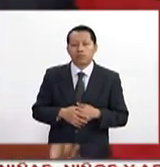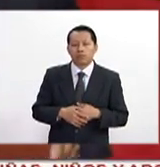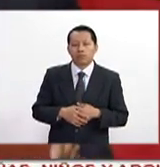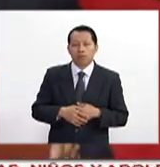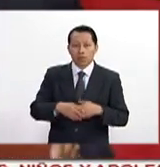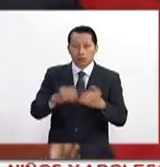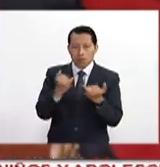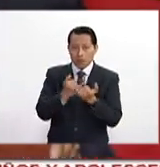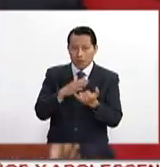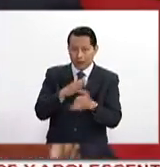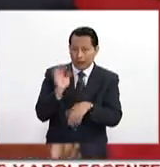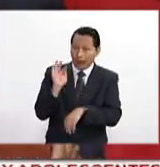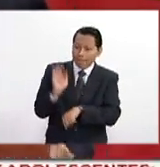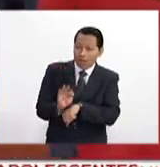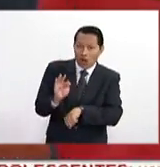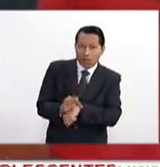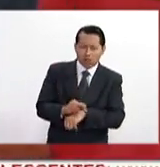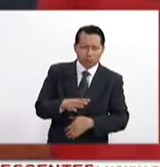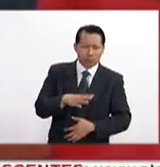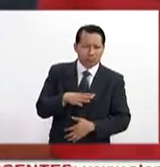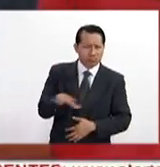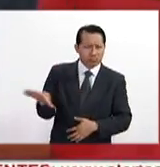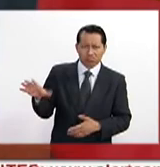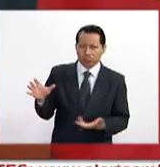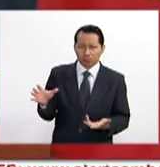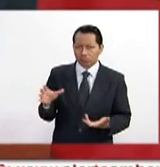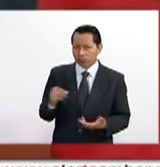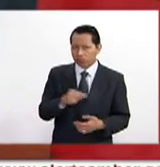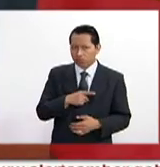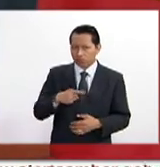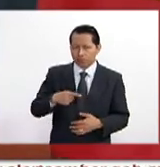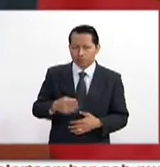en rechazar el proteccionismo injustificado,